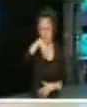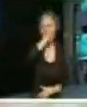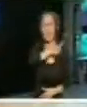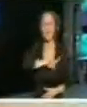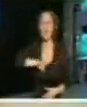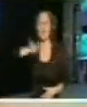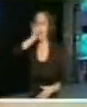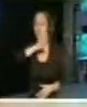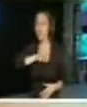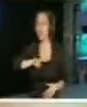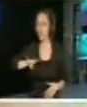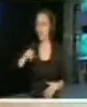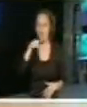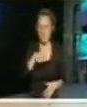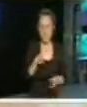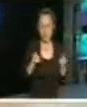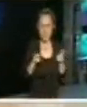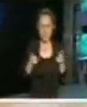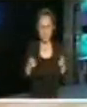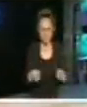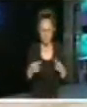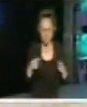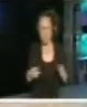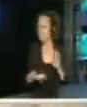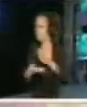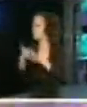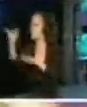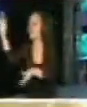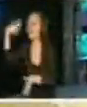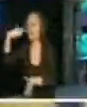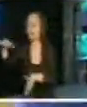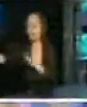recibimos. ¿A dónde va todo ese dinero? ¿Quién nos engaña?